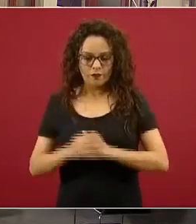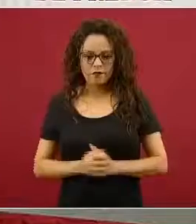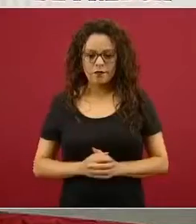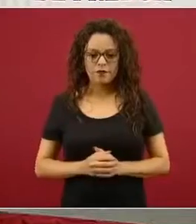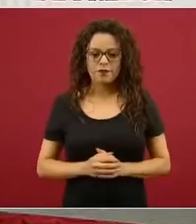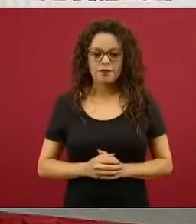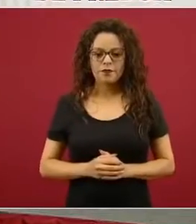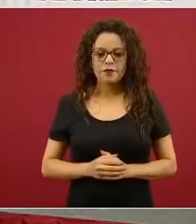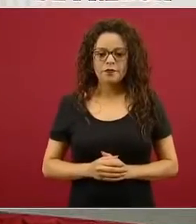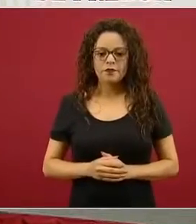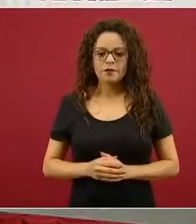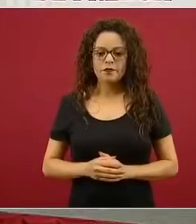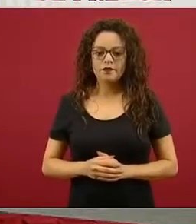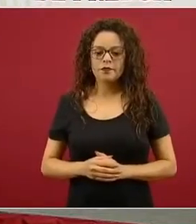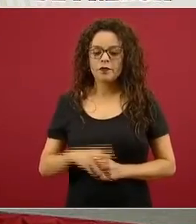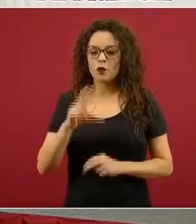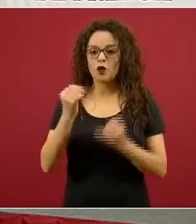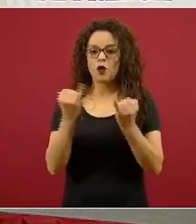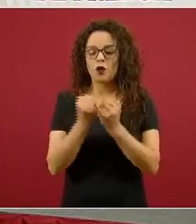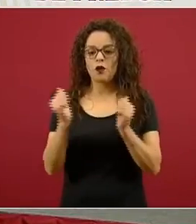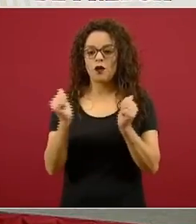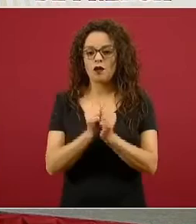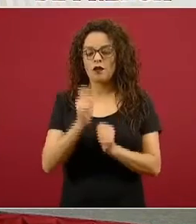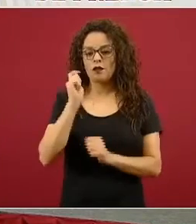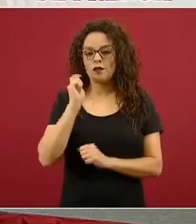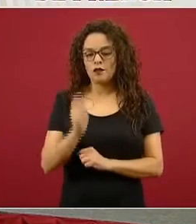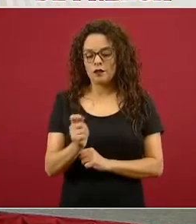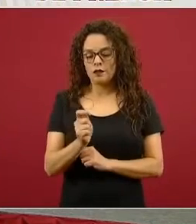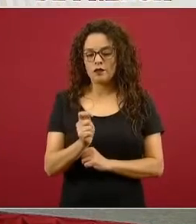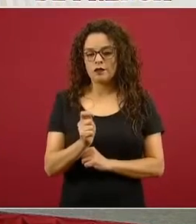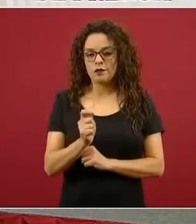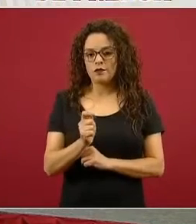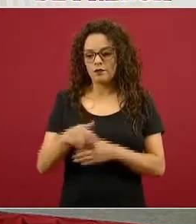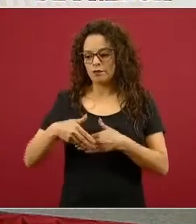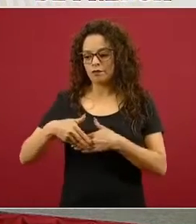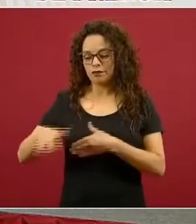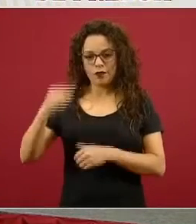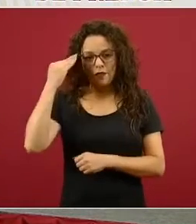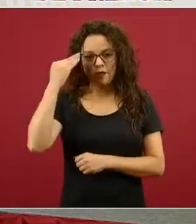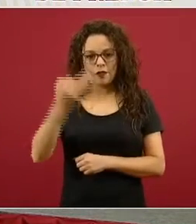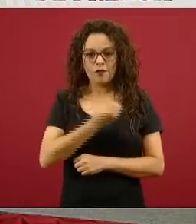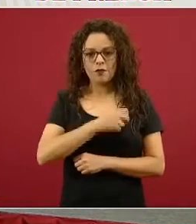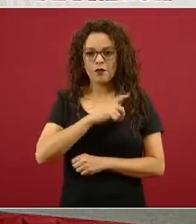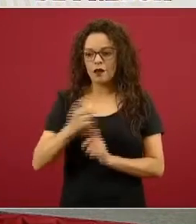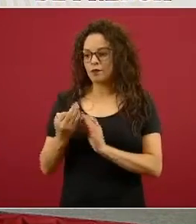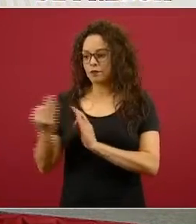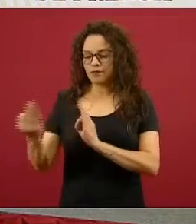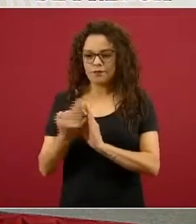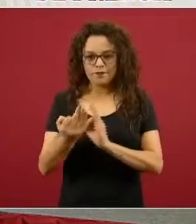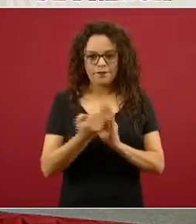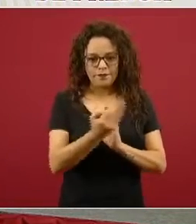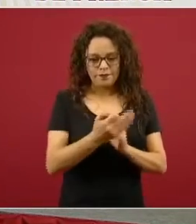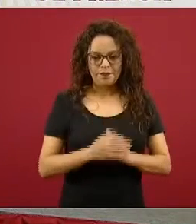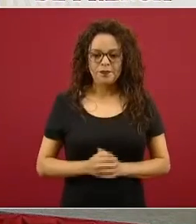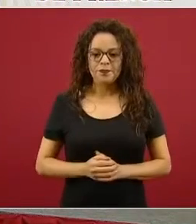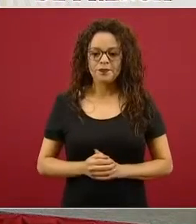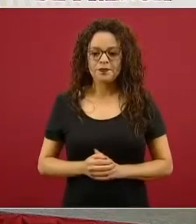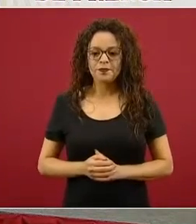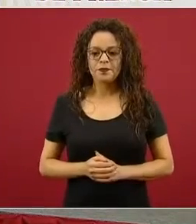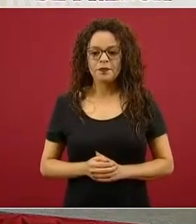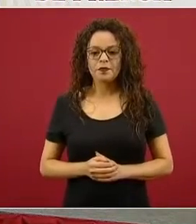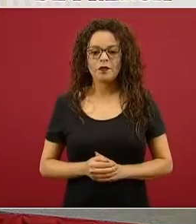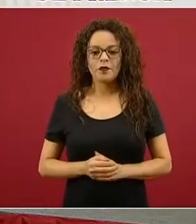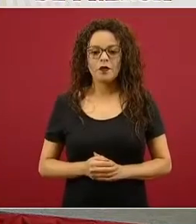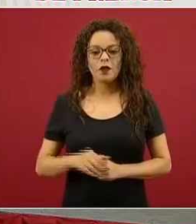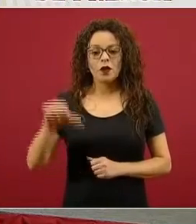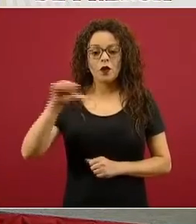fue durante la Jornada Nacional de Sana Distancia. La siguiente, por favor. Esos son los números